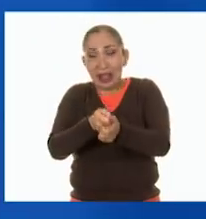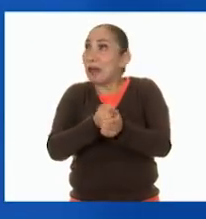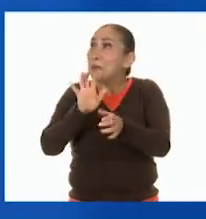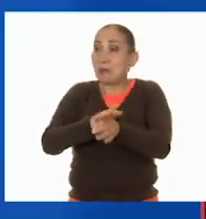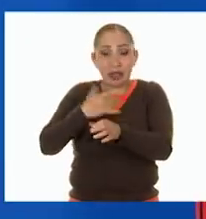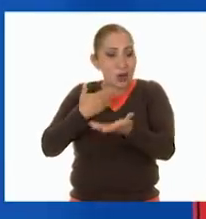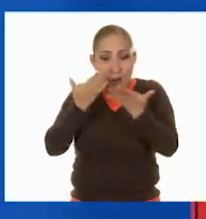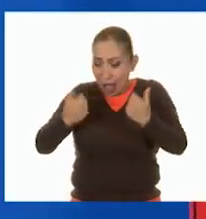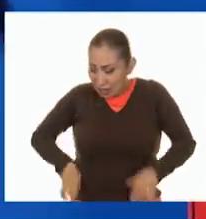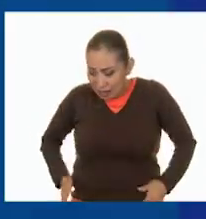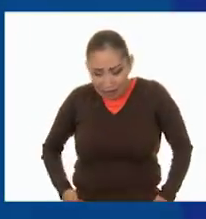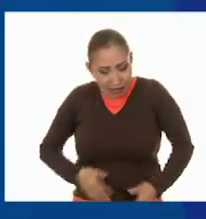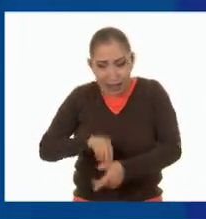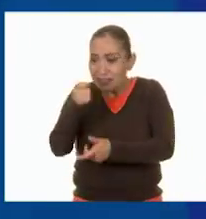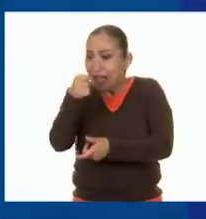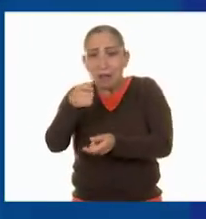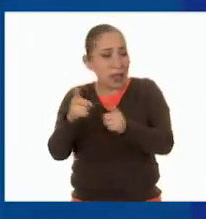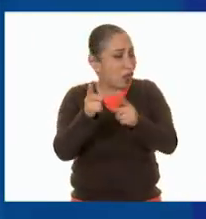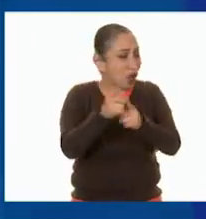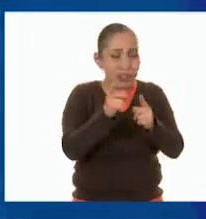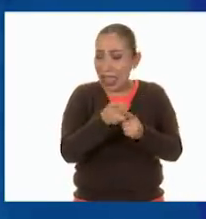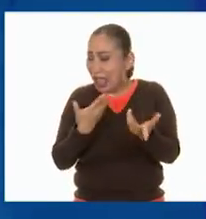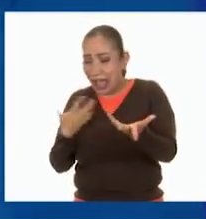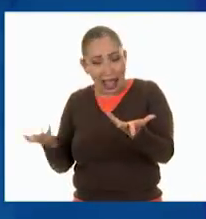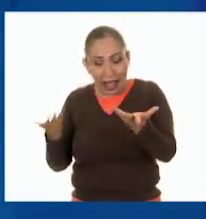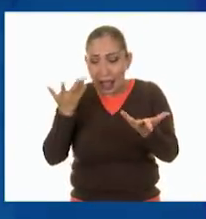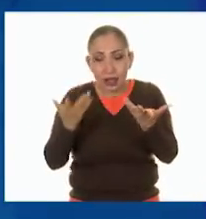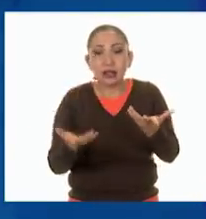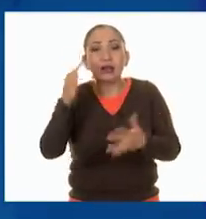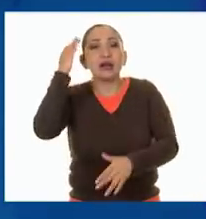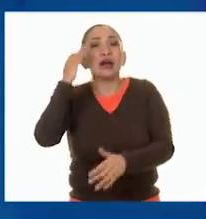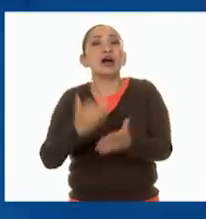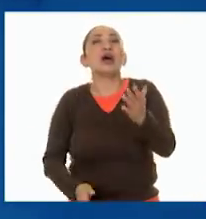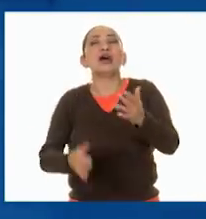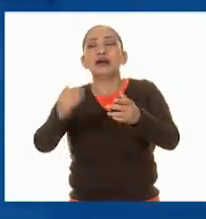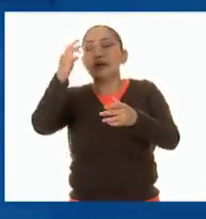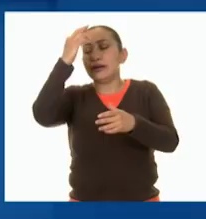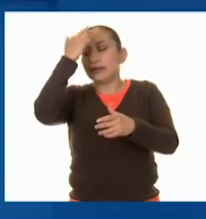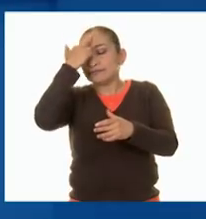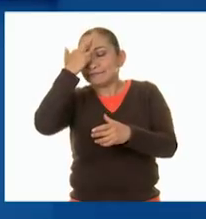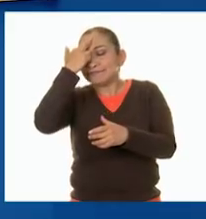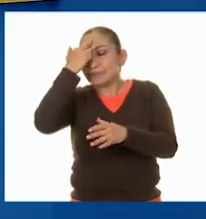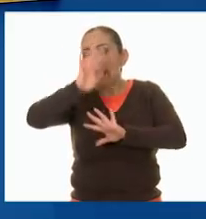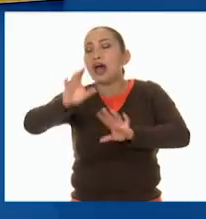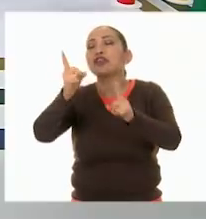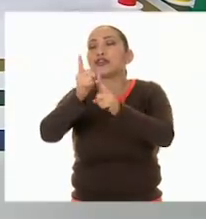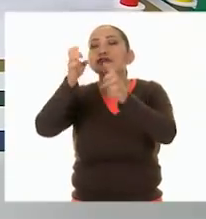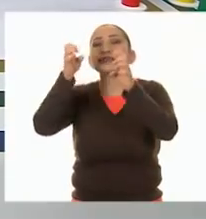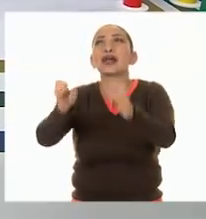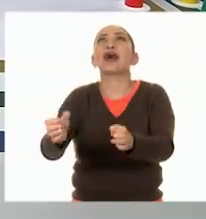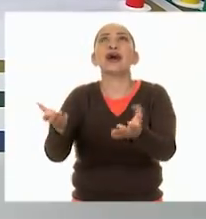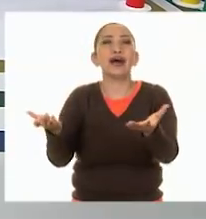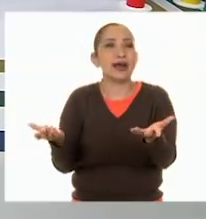porque no encontrábamos la llave. Cuando por fin nos acordamos dónde la habíamos puesto,